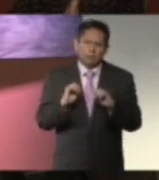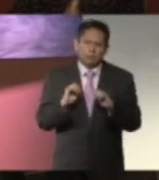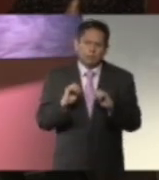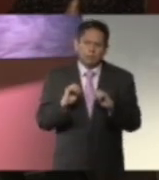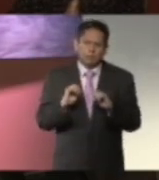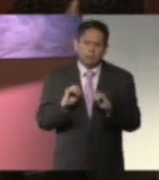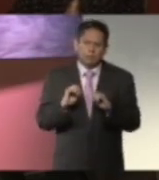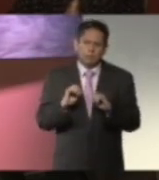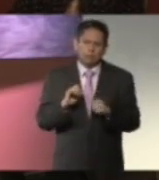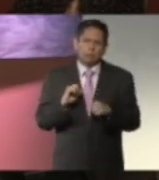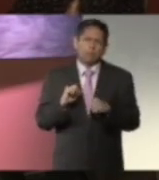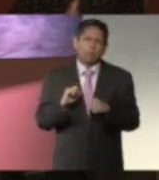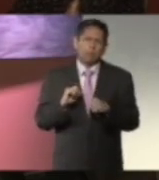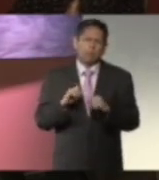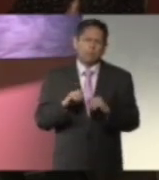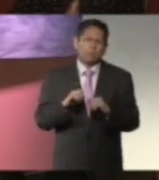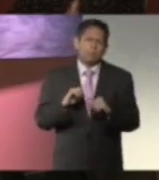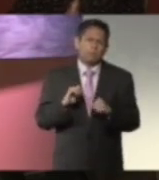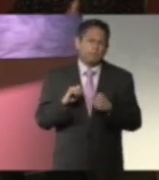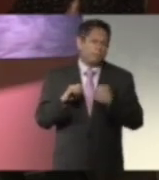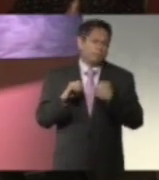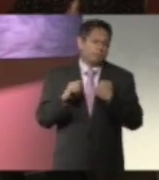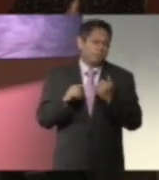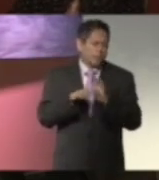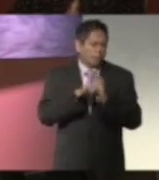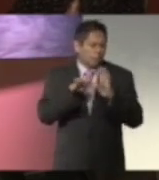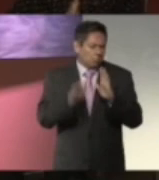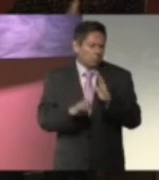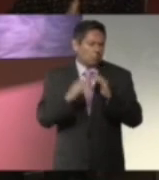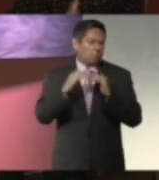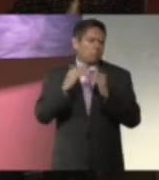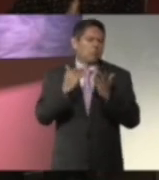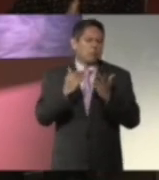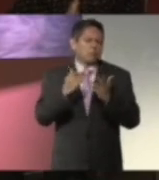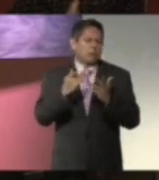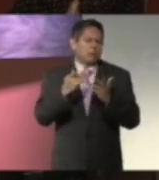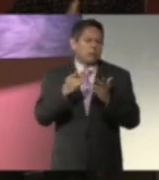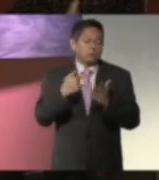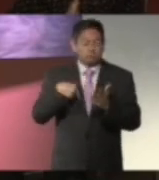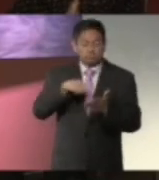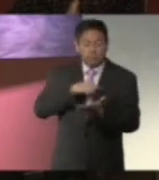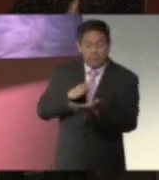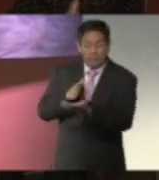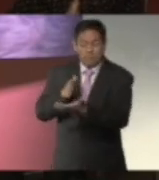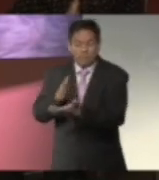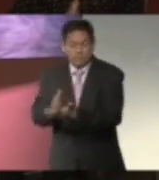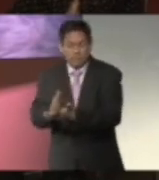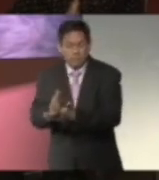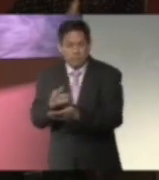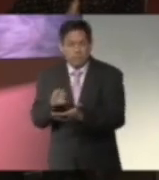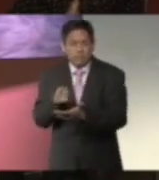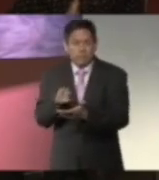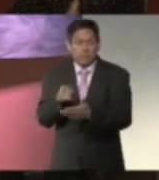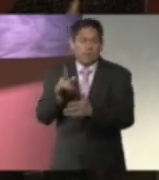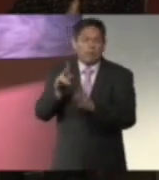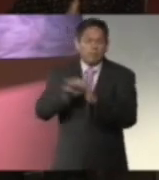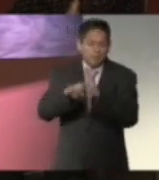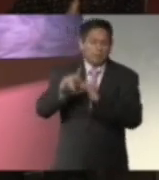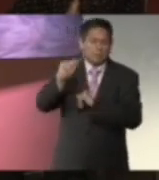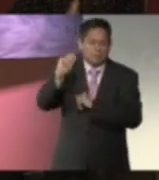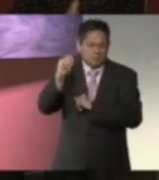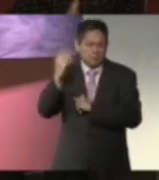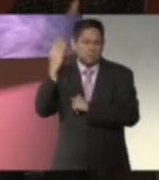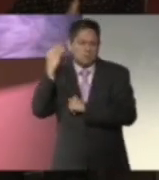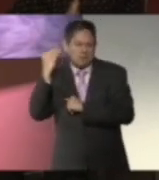o un asunto de limitar o intervenir en los contenidos de la televisión y la